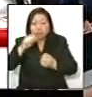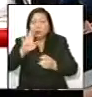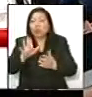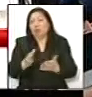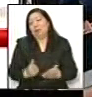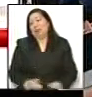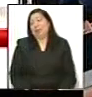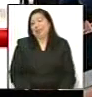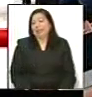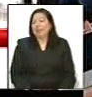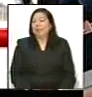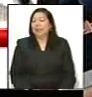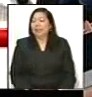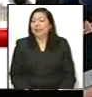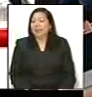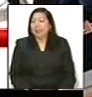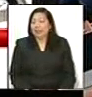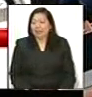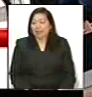Congresista Lourdes Alcorte. Gracias, presidente.